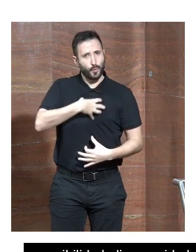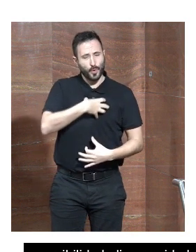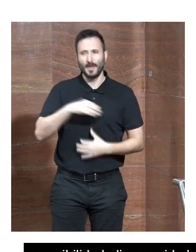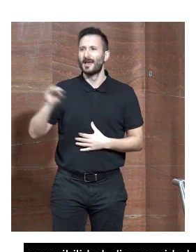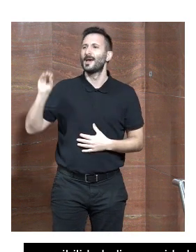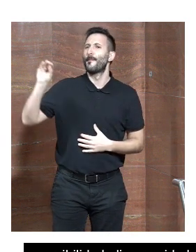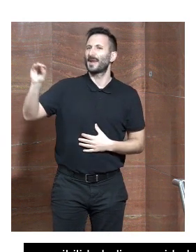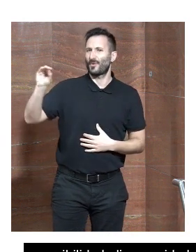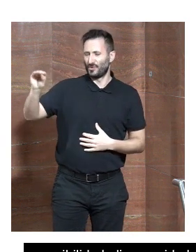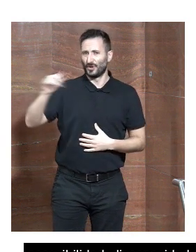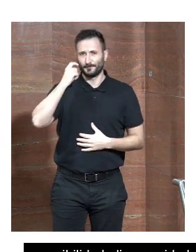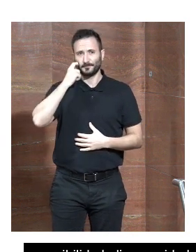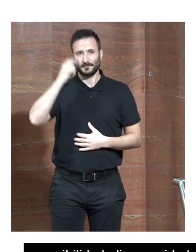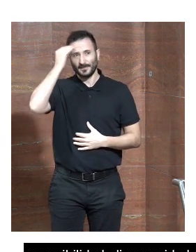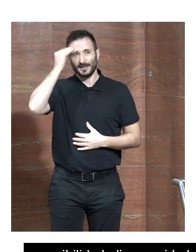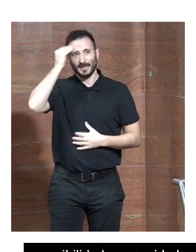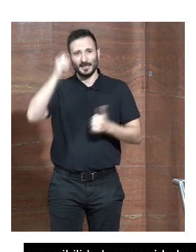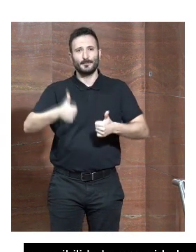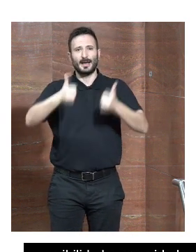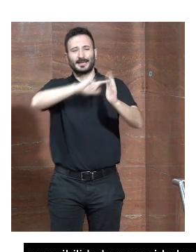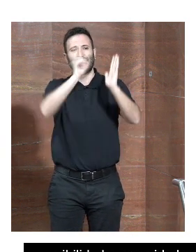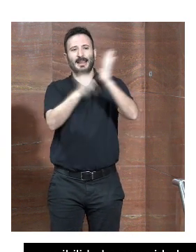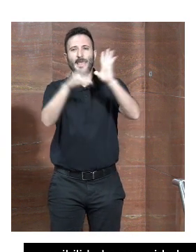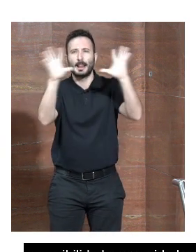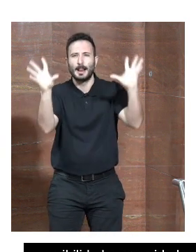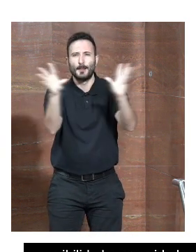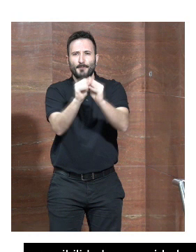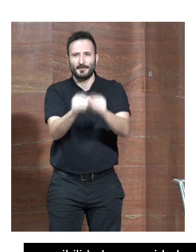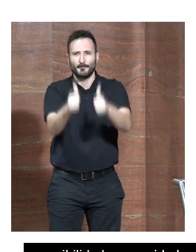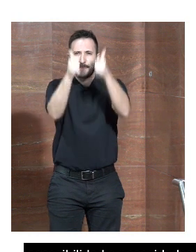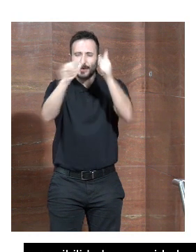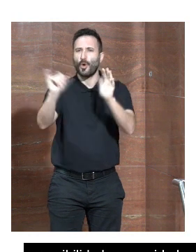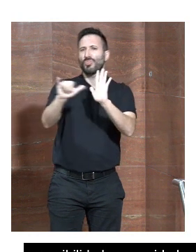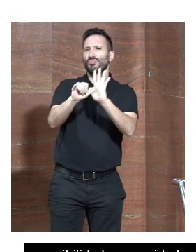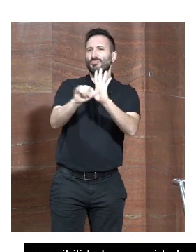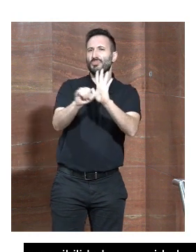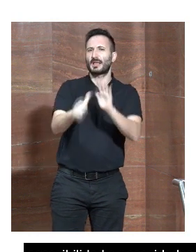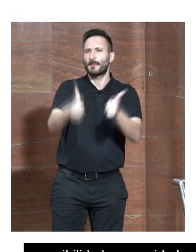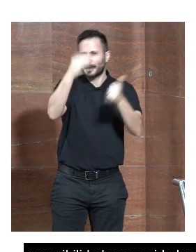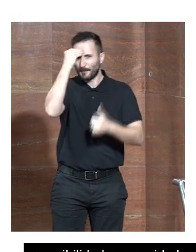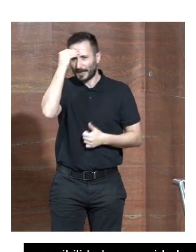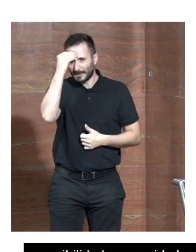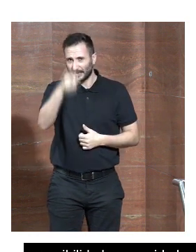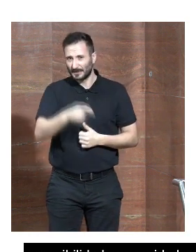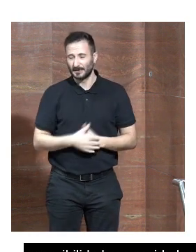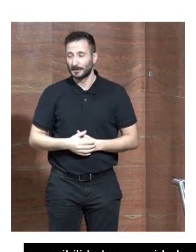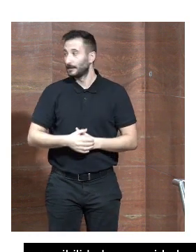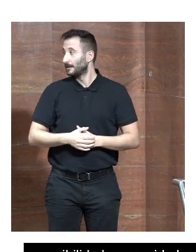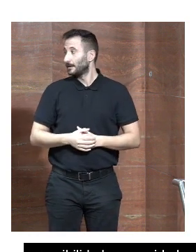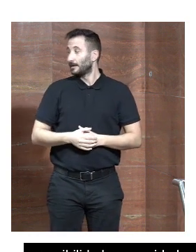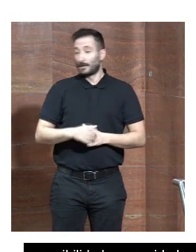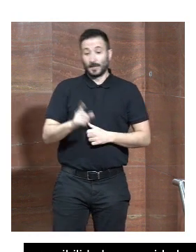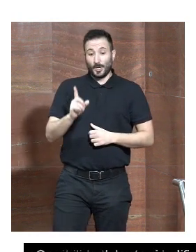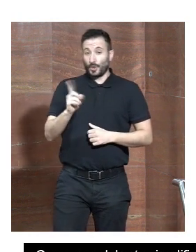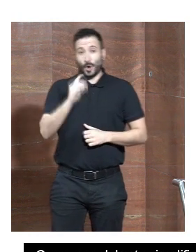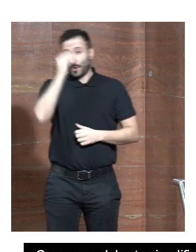¿Crees que debería simplificarse un poco la ley o volverse aún más férrea? No, yo creo que